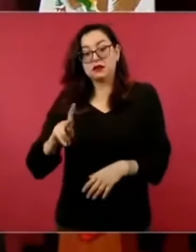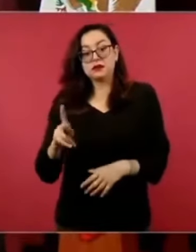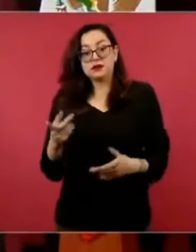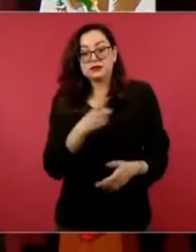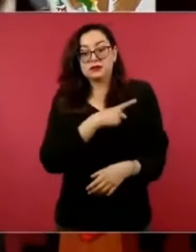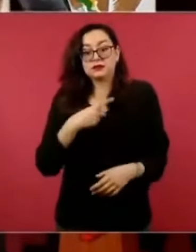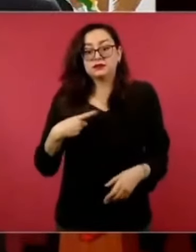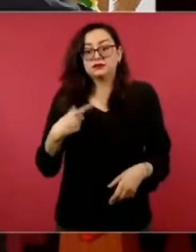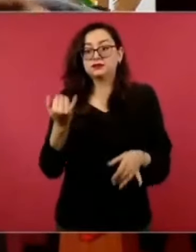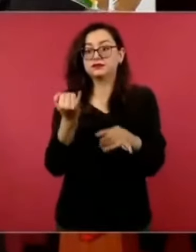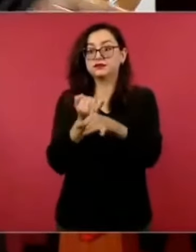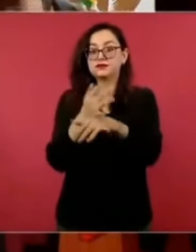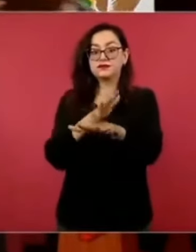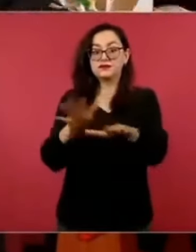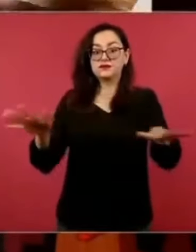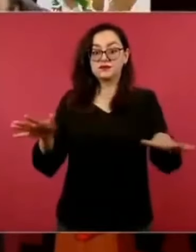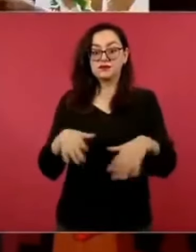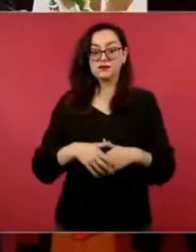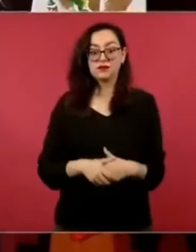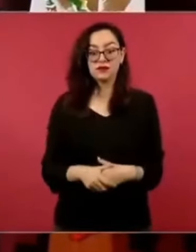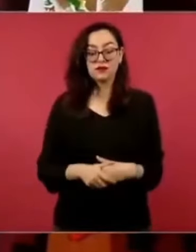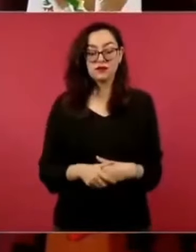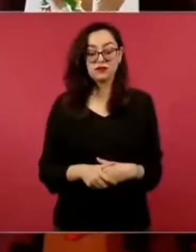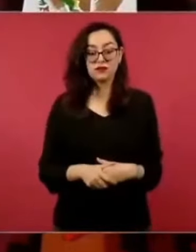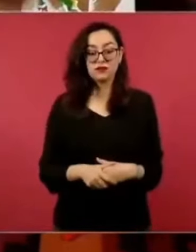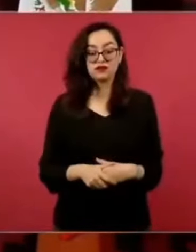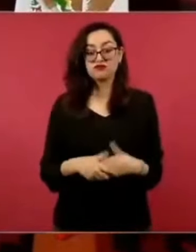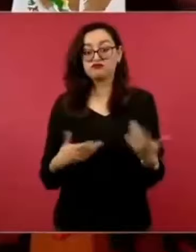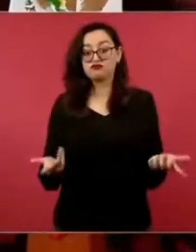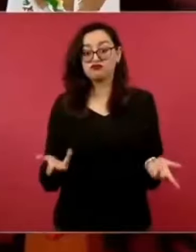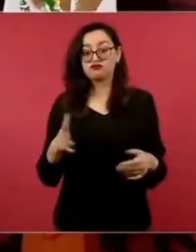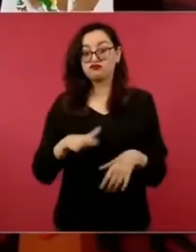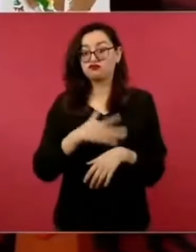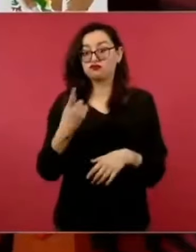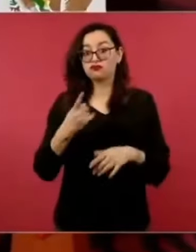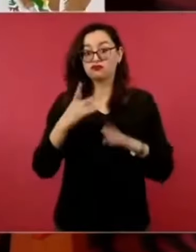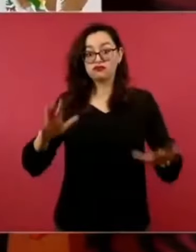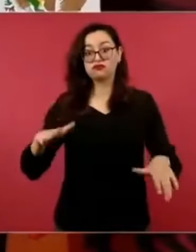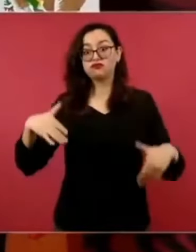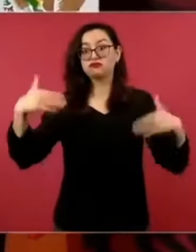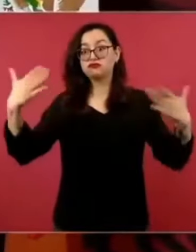pero lo que tenemos que subrayar porque si no no se dice